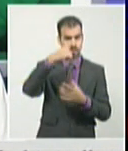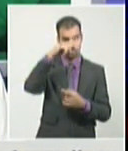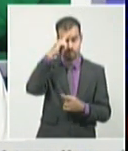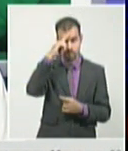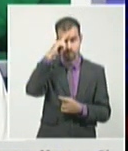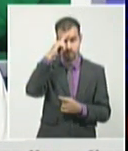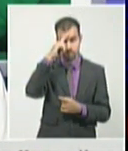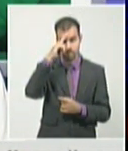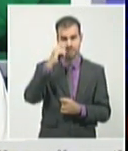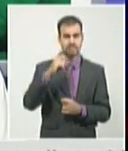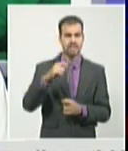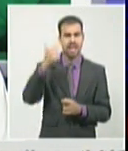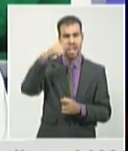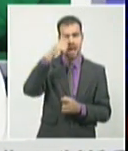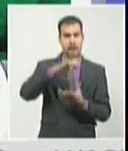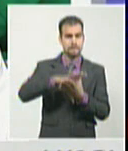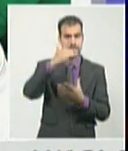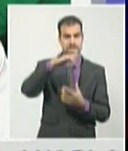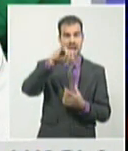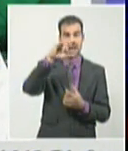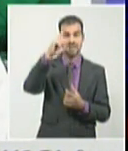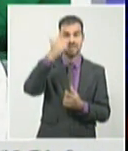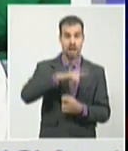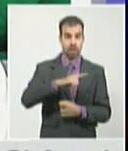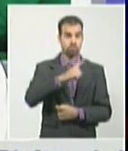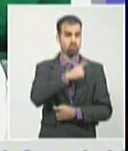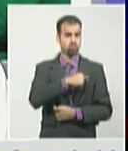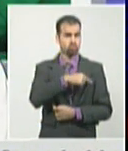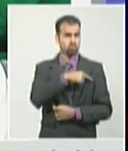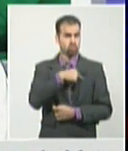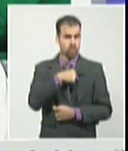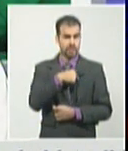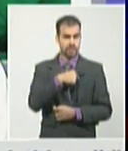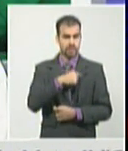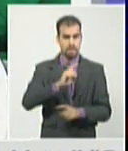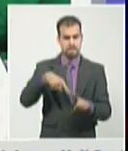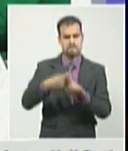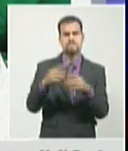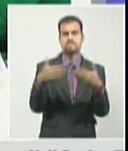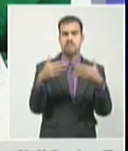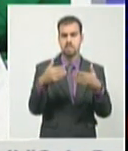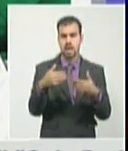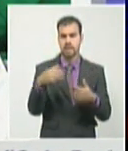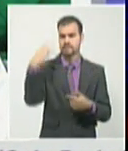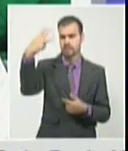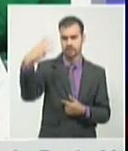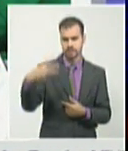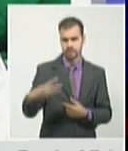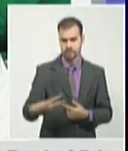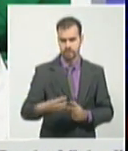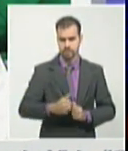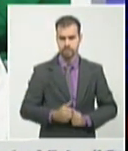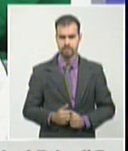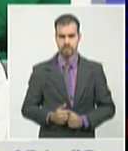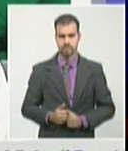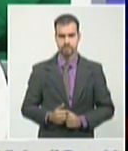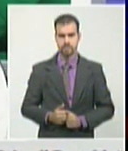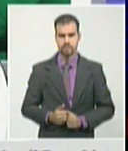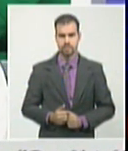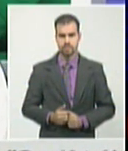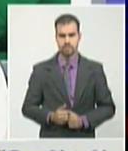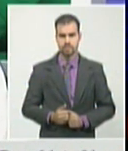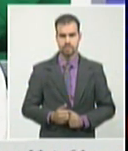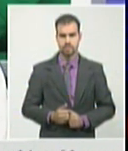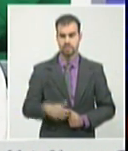panamá un caso importado en el día de ayer de cada uno de iu extranjeros